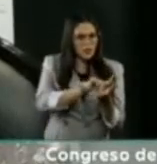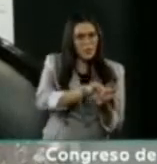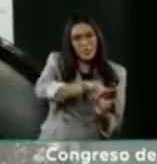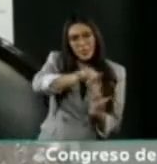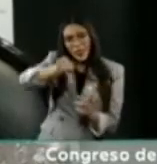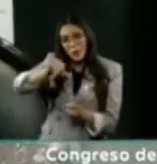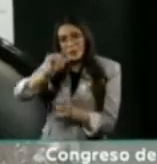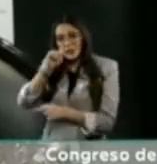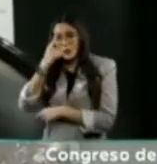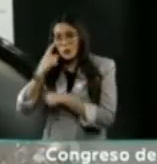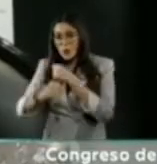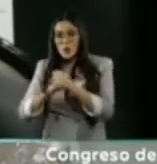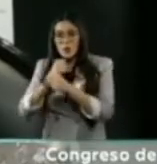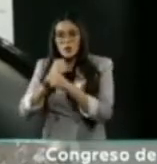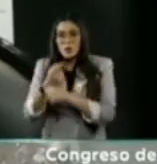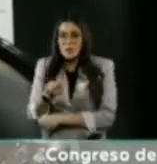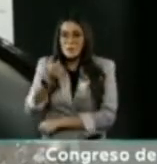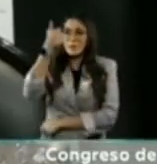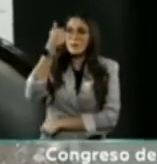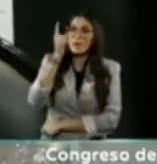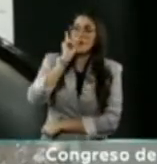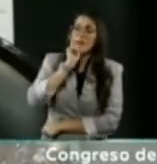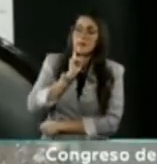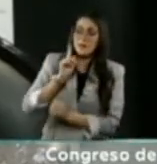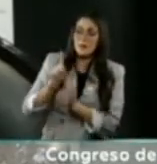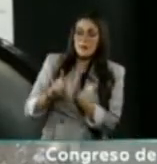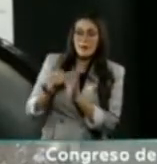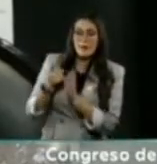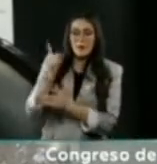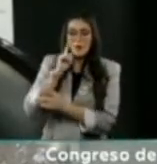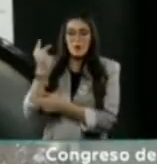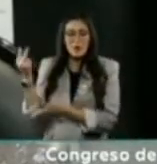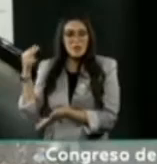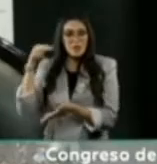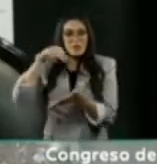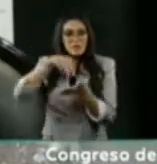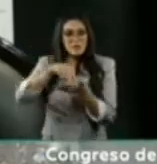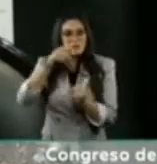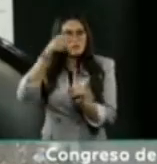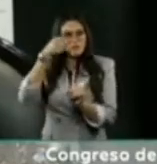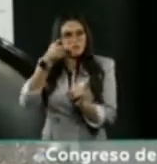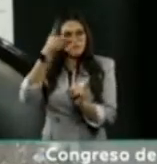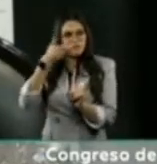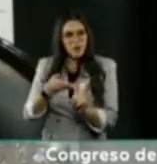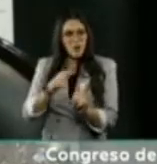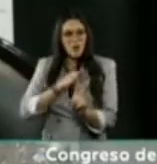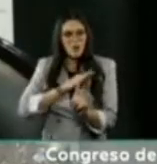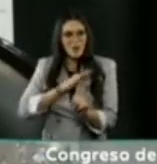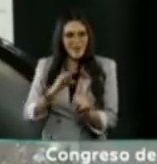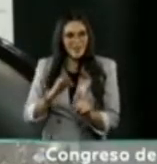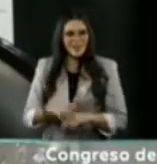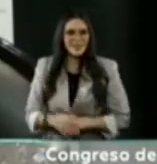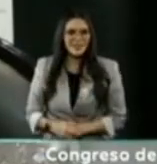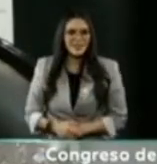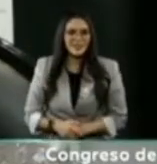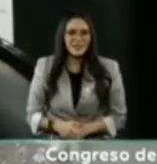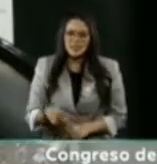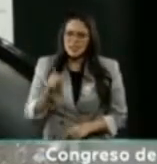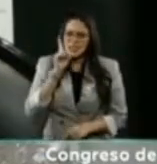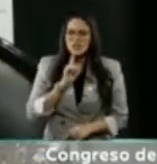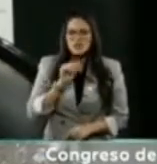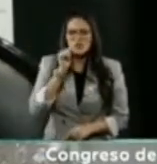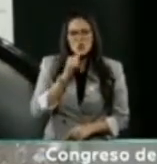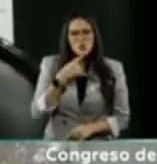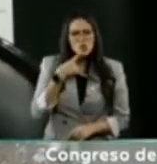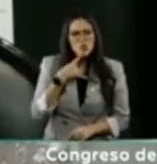funcionarios, con policías vinculados a los cárteles de la droga, la delincuencia organizada. Así que tiene que ser muy cuidadoso, te digo